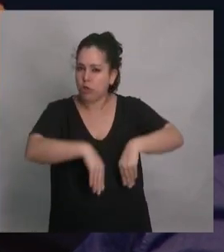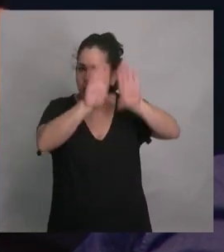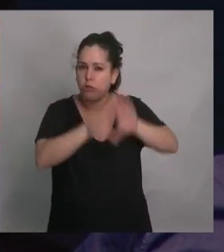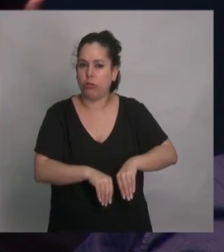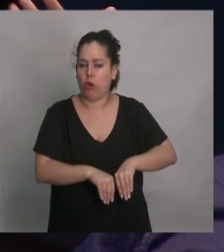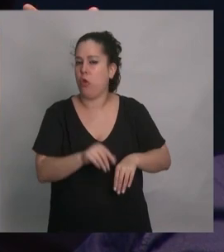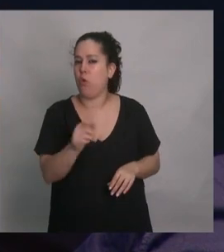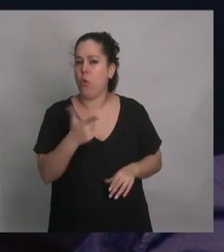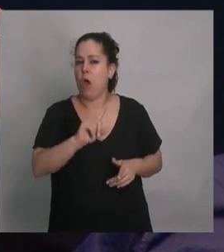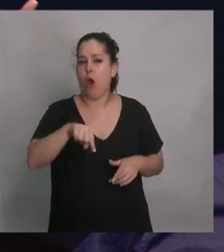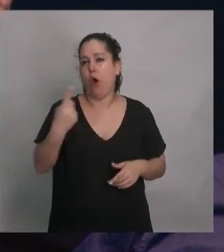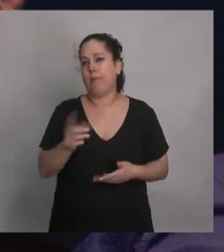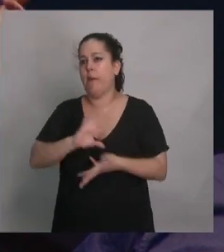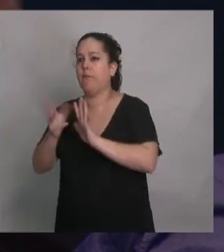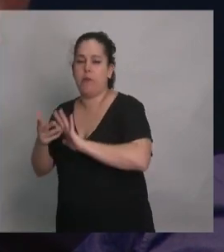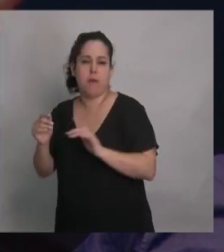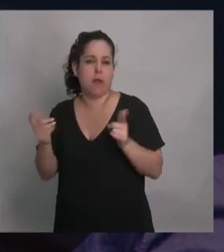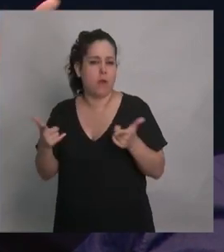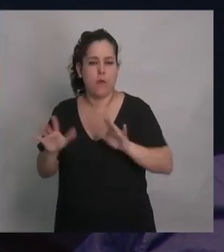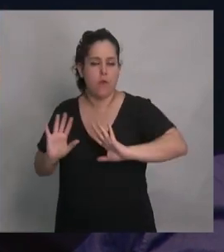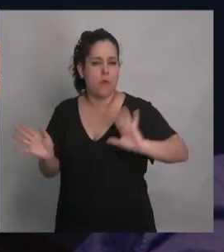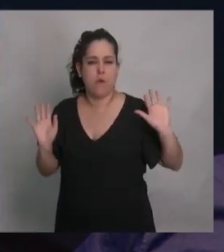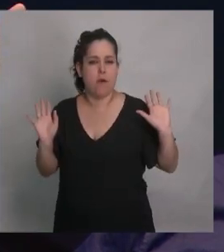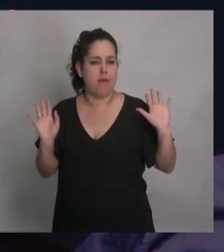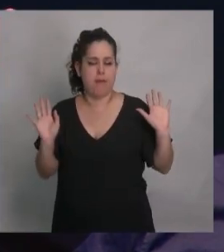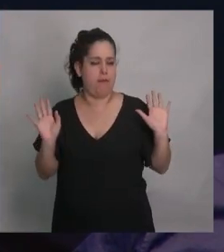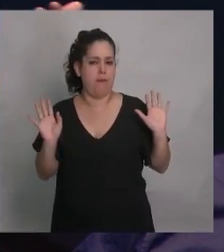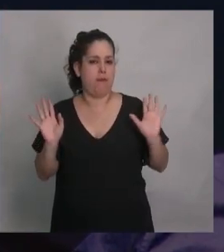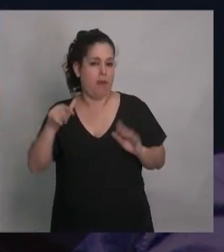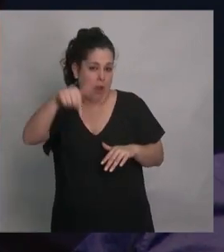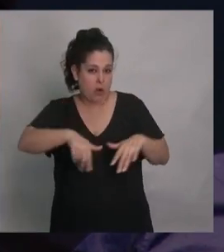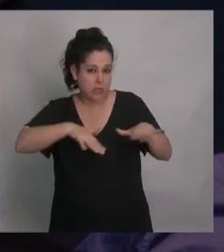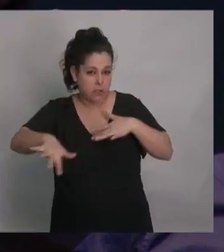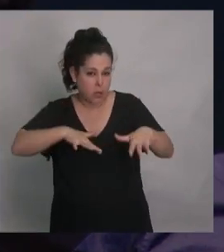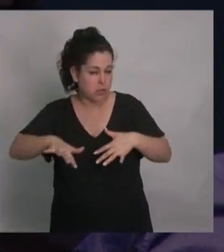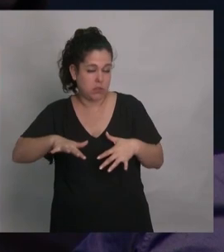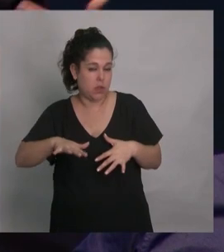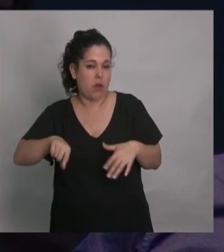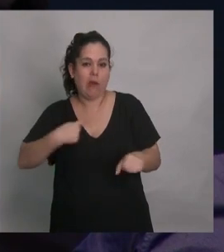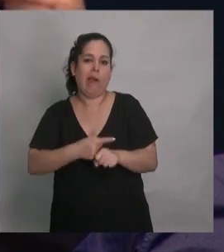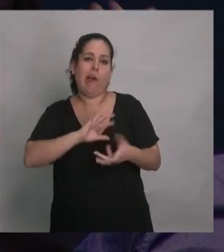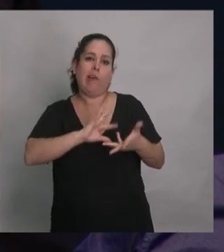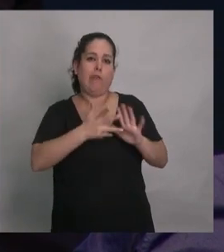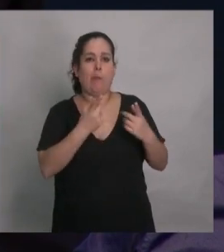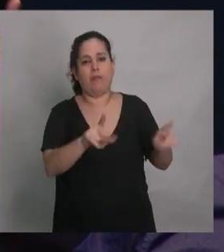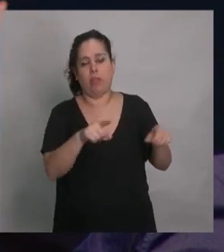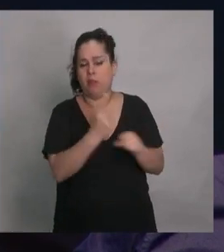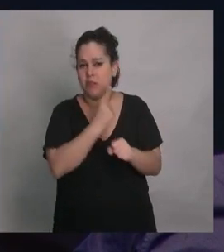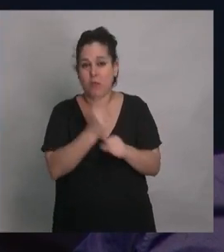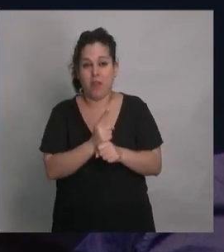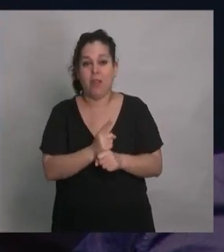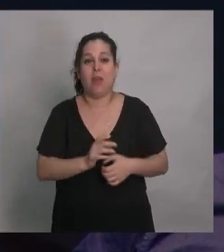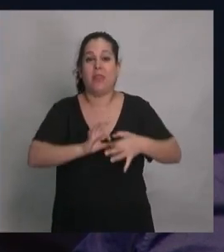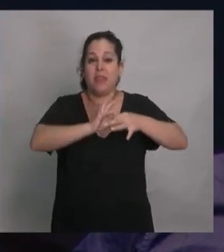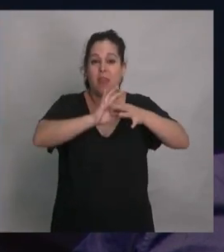creo, en el punto que estamos de hacer ese levantamiento popular. En Brasil, democracia, democracia, democracia. En